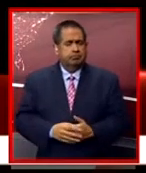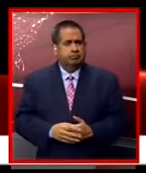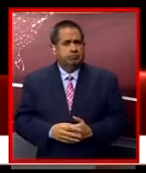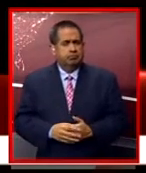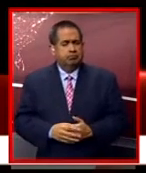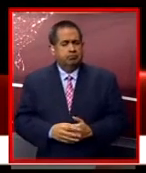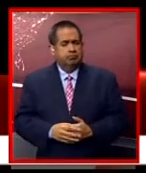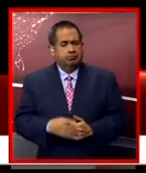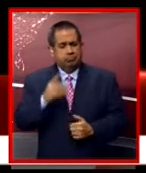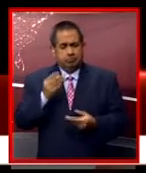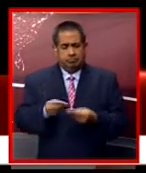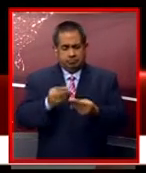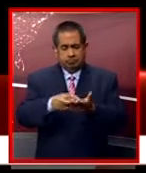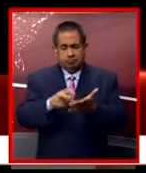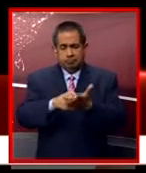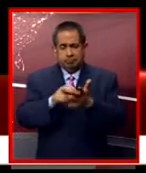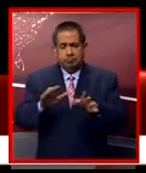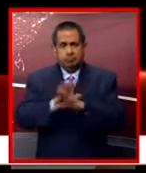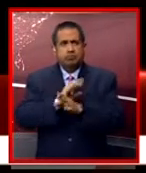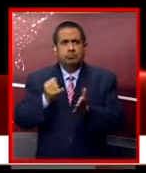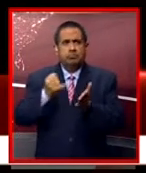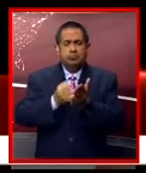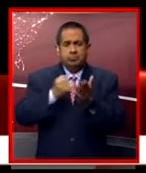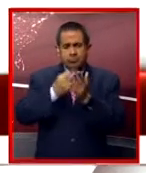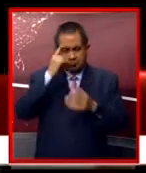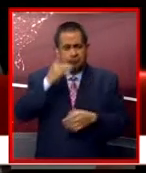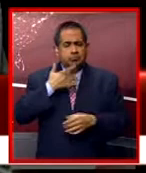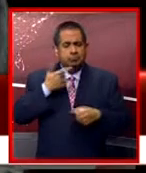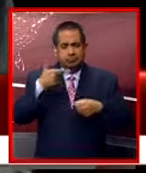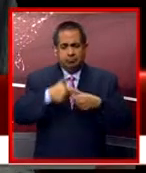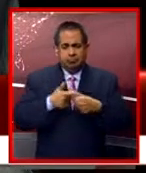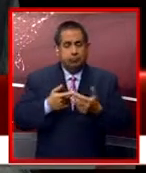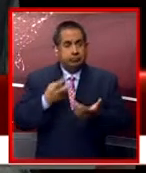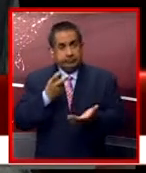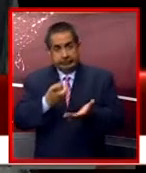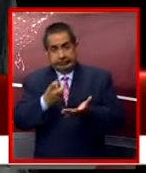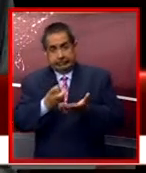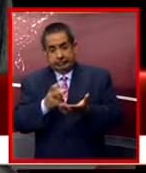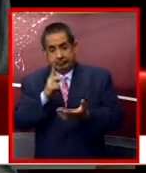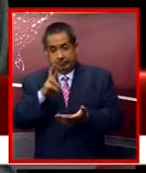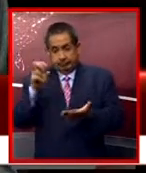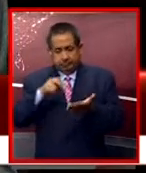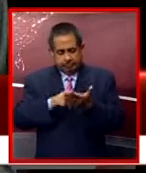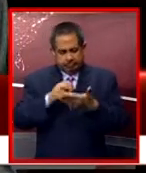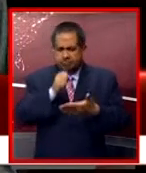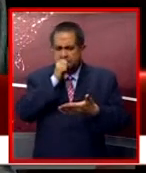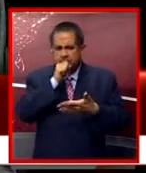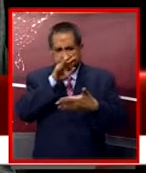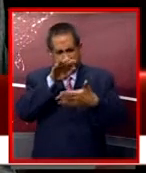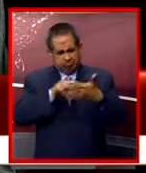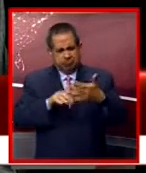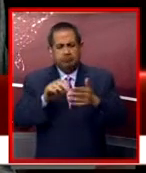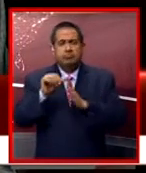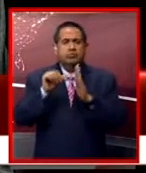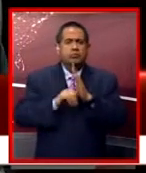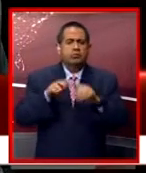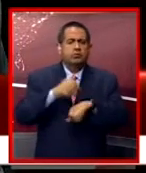a la reforma al impuesto a gasolinas. Este dictamen prevé en la carátula, en el artículo